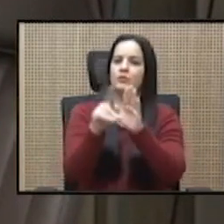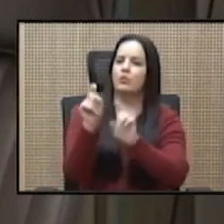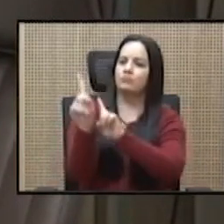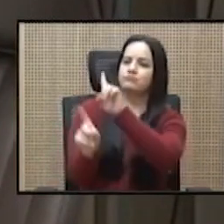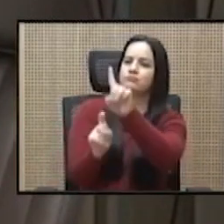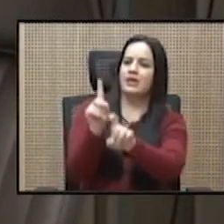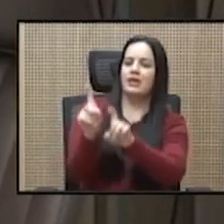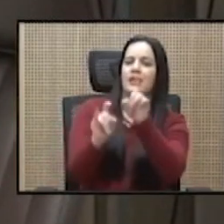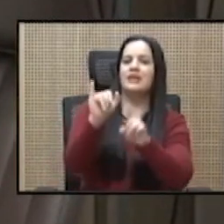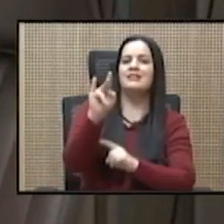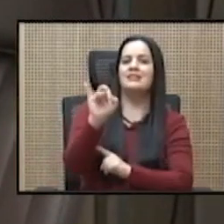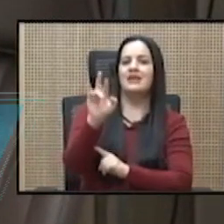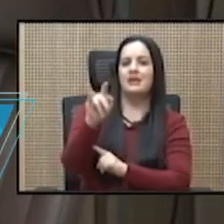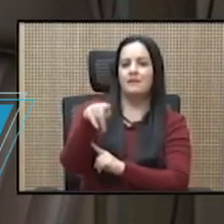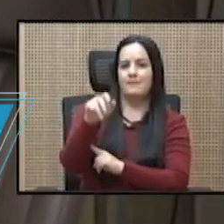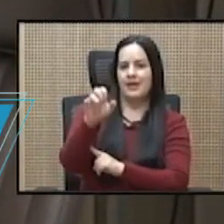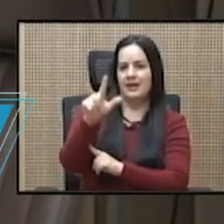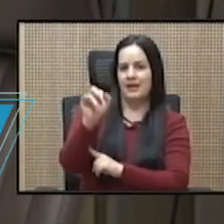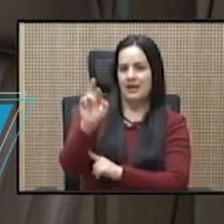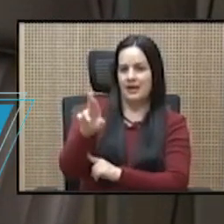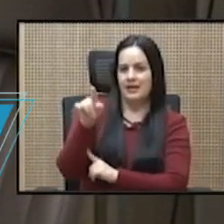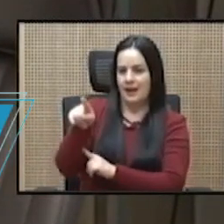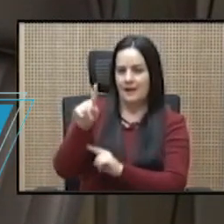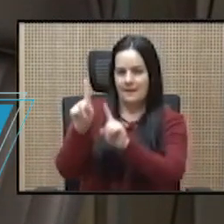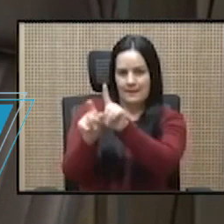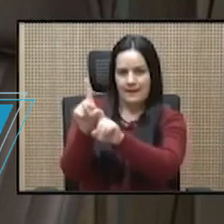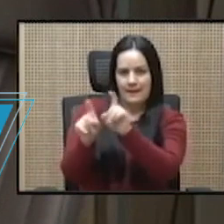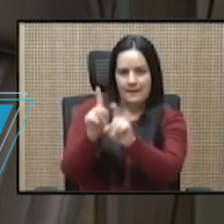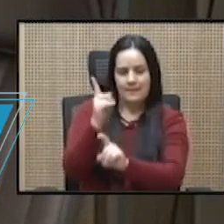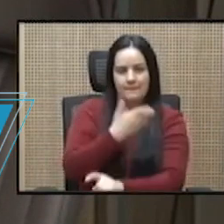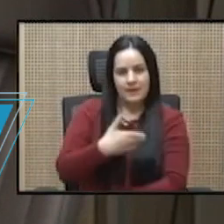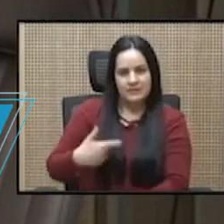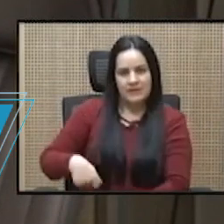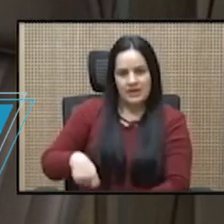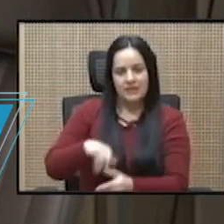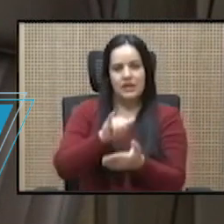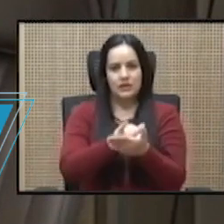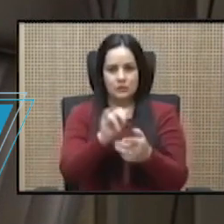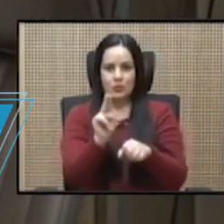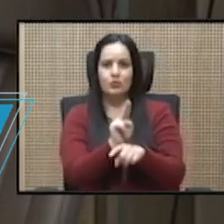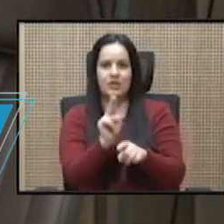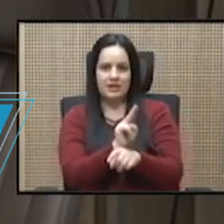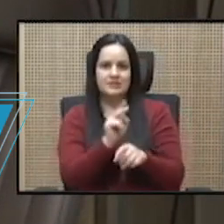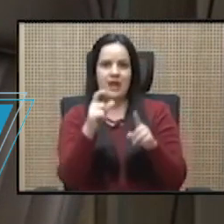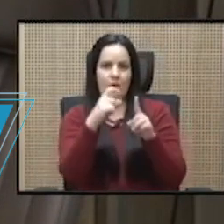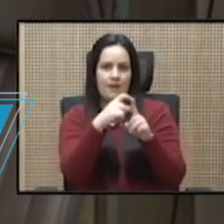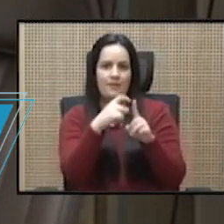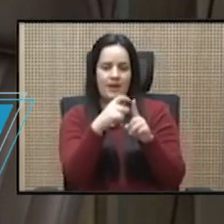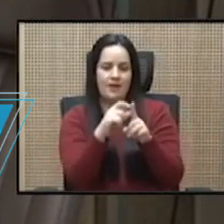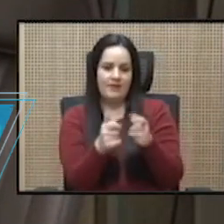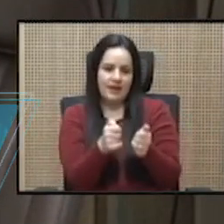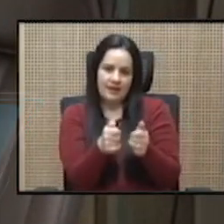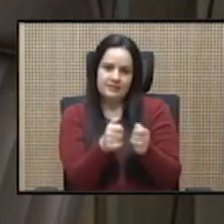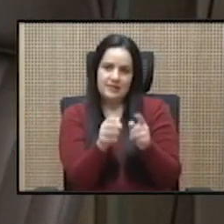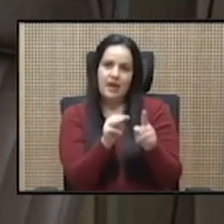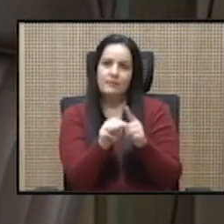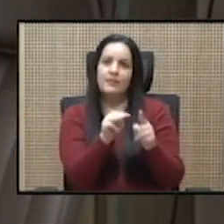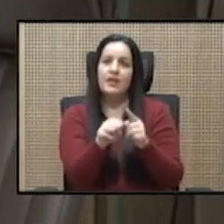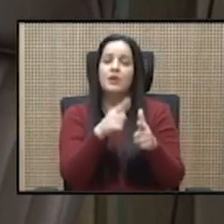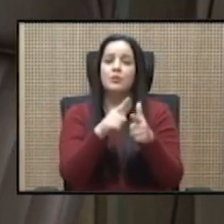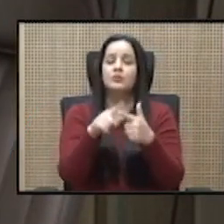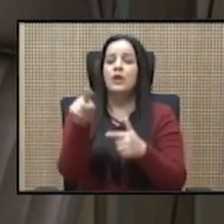palabra interpelar es la que han utilizado en ese chat. Entonces, claramente, señor presidente, compañeros y